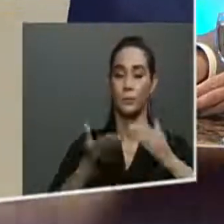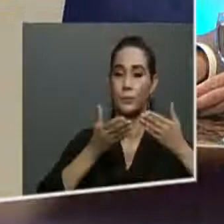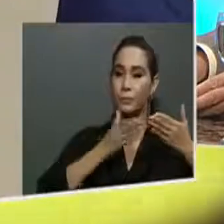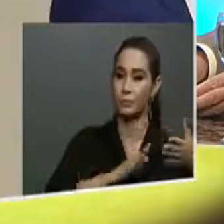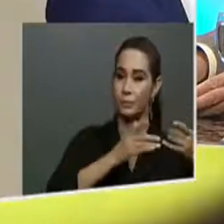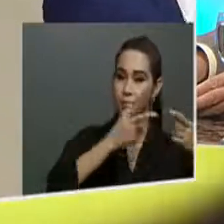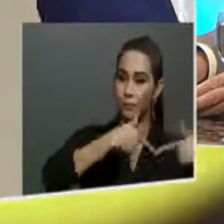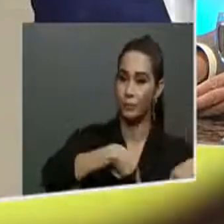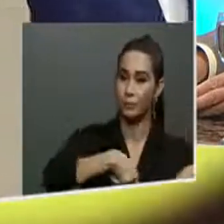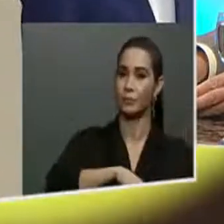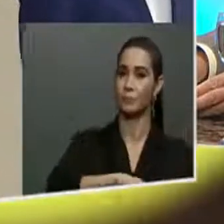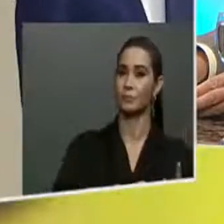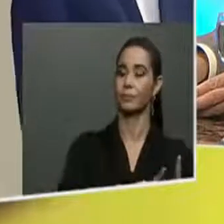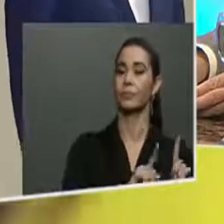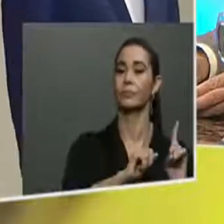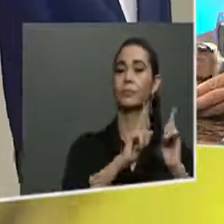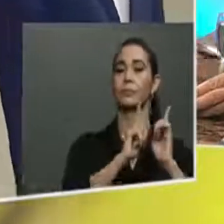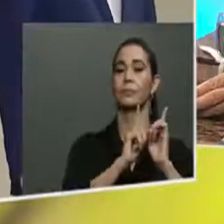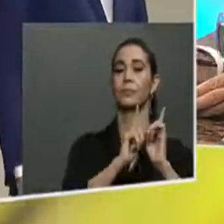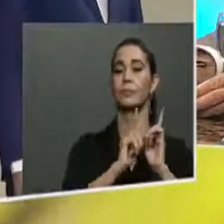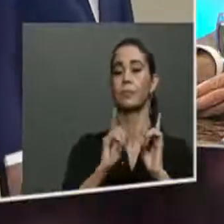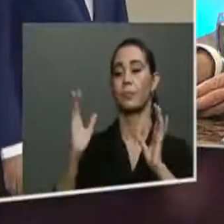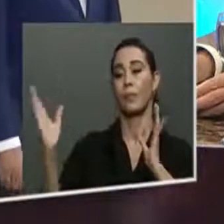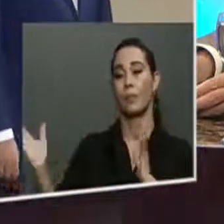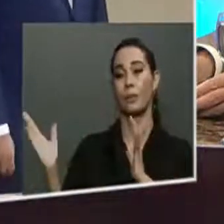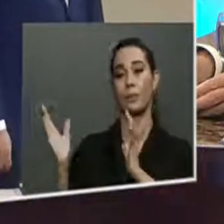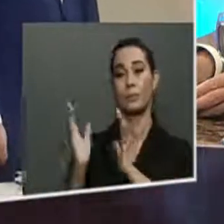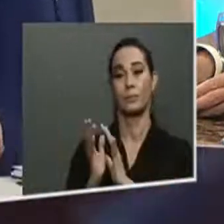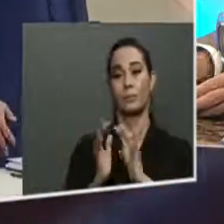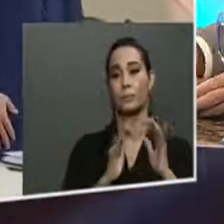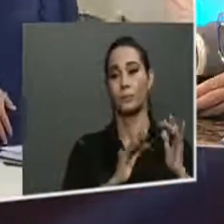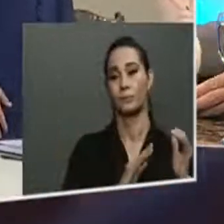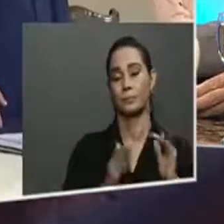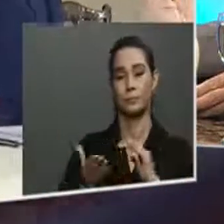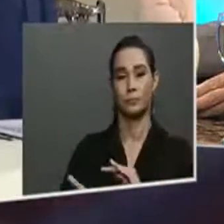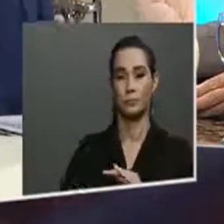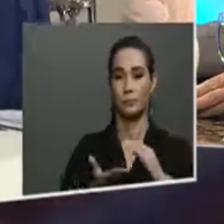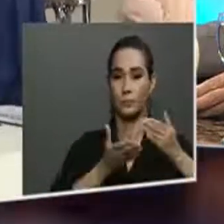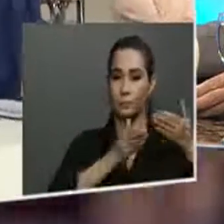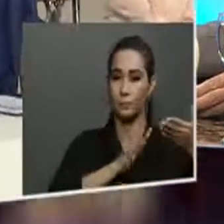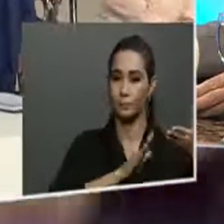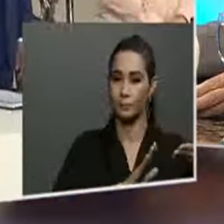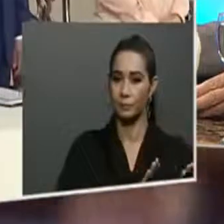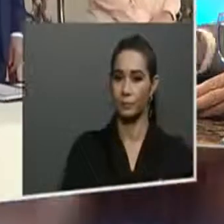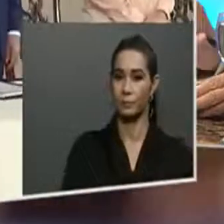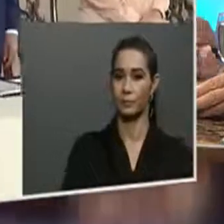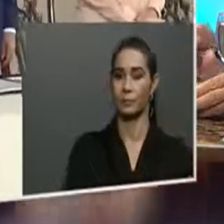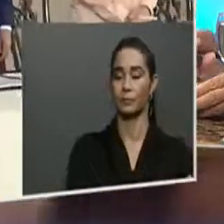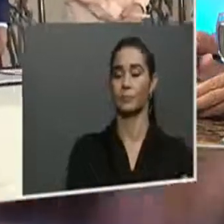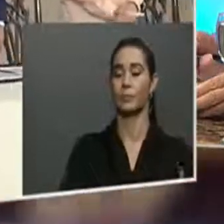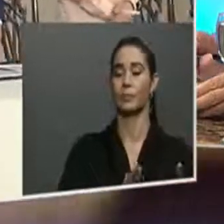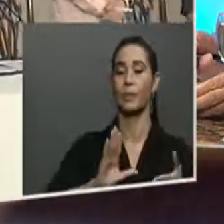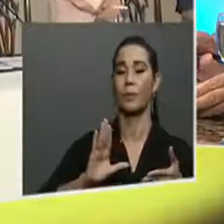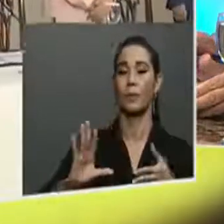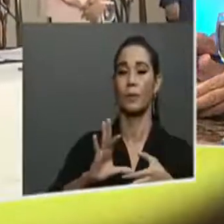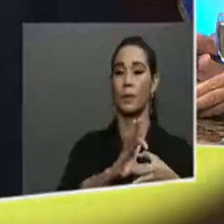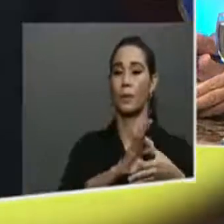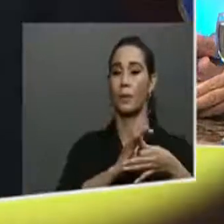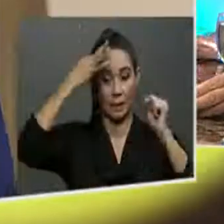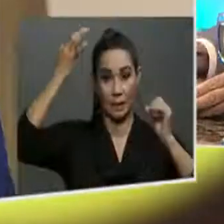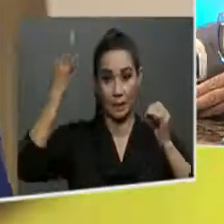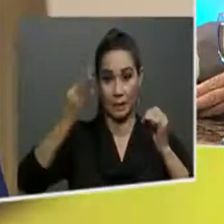llevado a 10.000 pero eso incluye también a gente de la policía y de la guardia